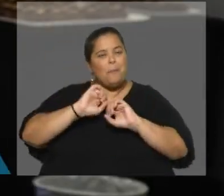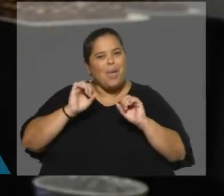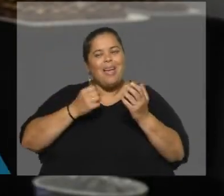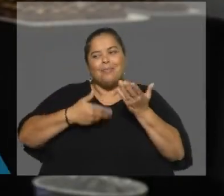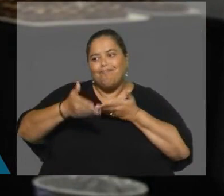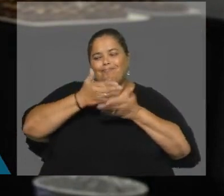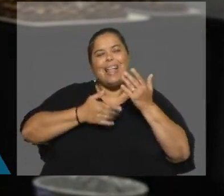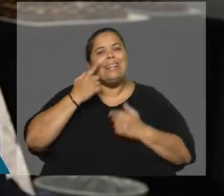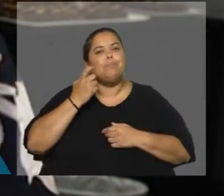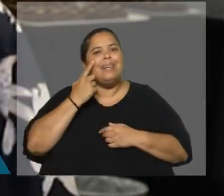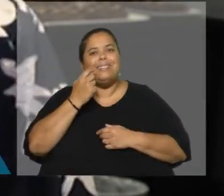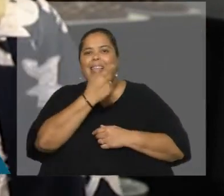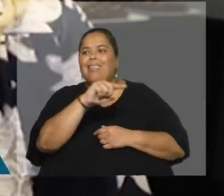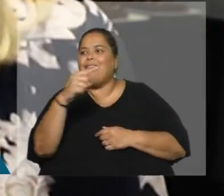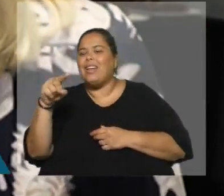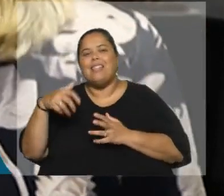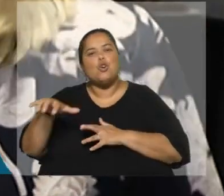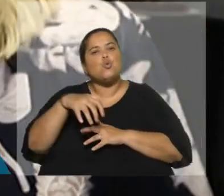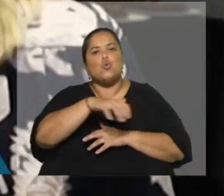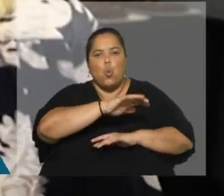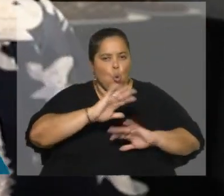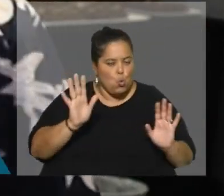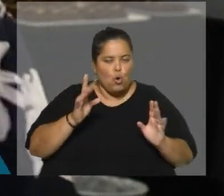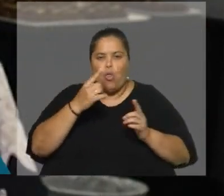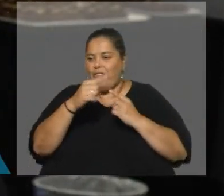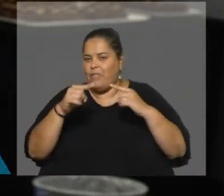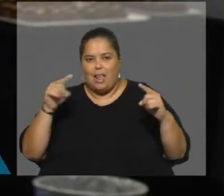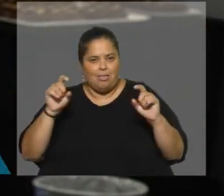son rubros diferentes y que son distinto a nivel